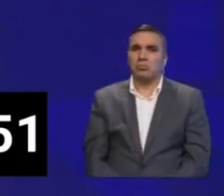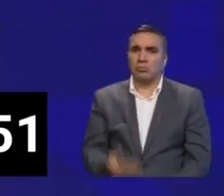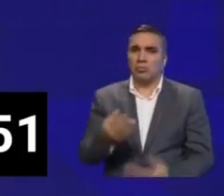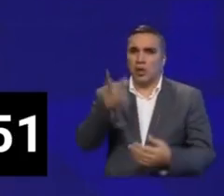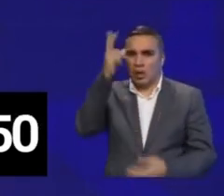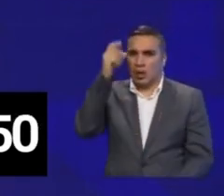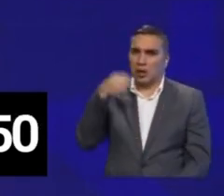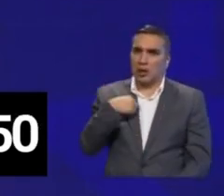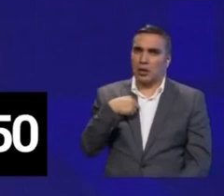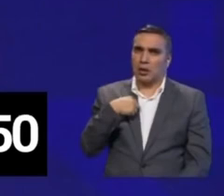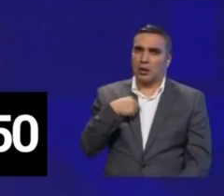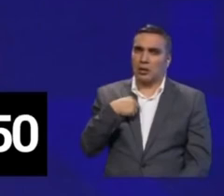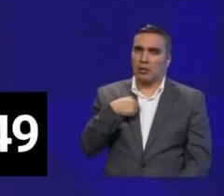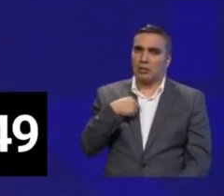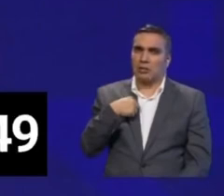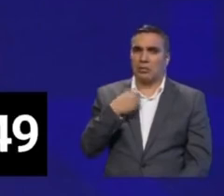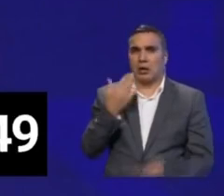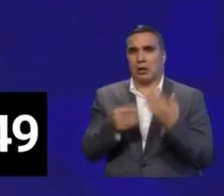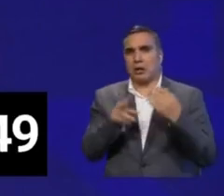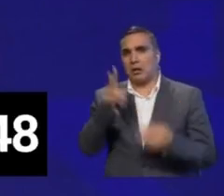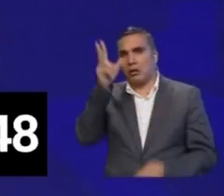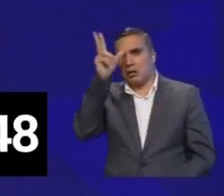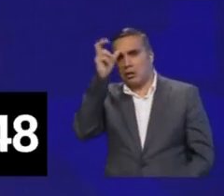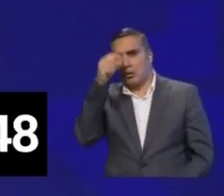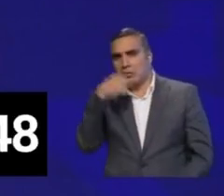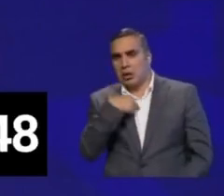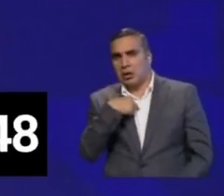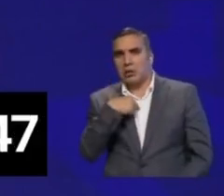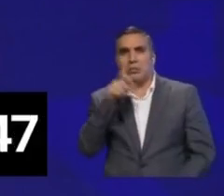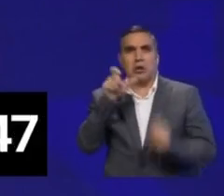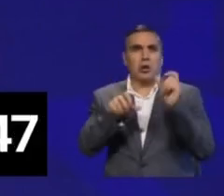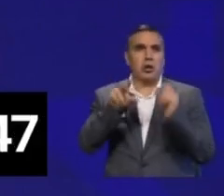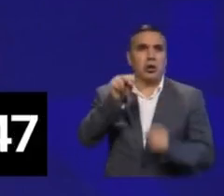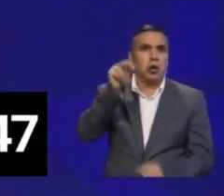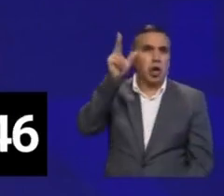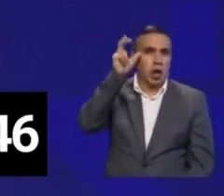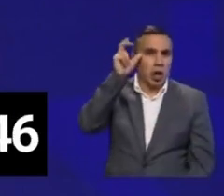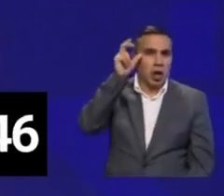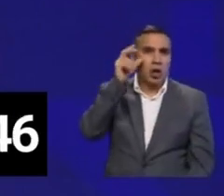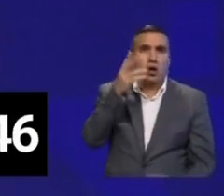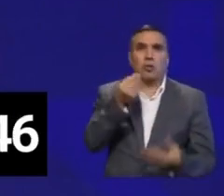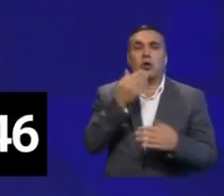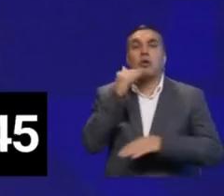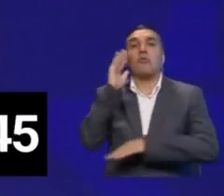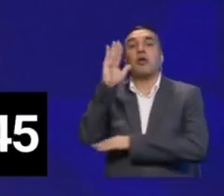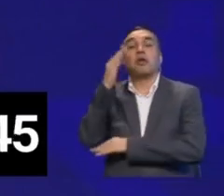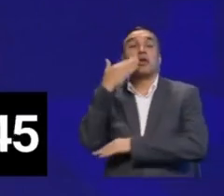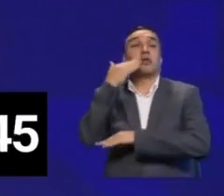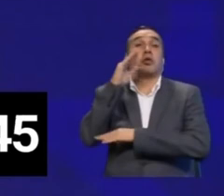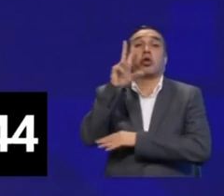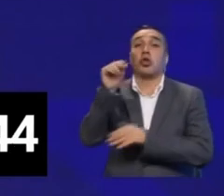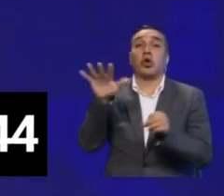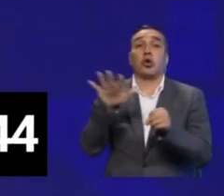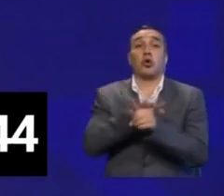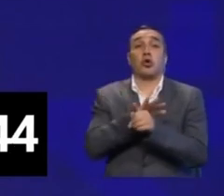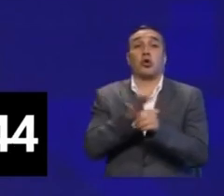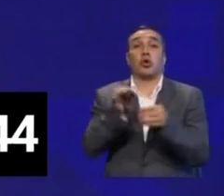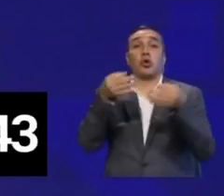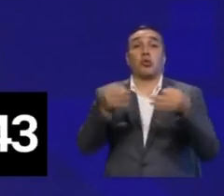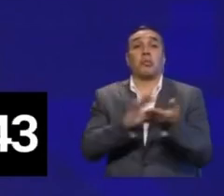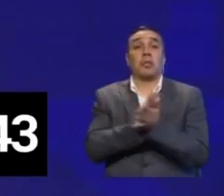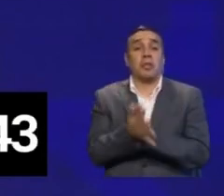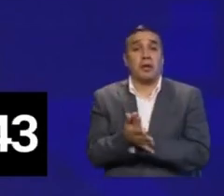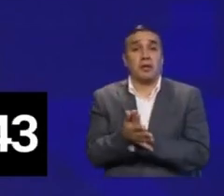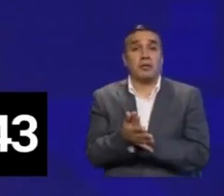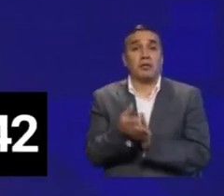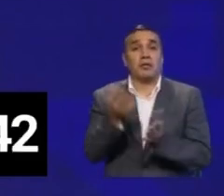cree? ¿Será que el pueblo ecuatoriano, después de tanta promesa incumplida, todavía nos oye